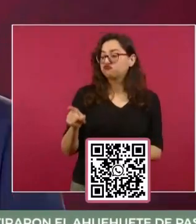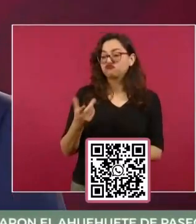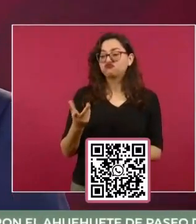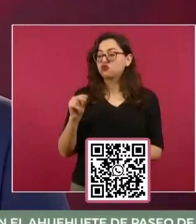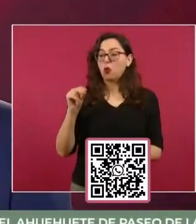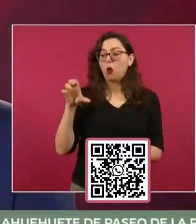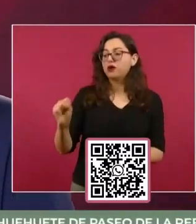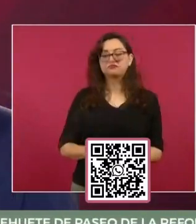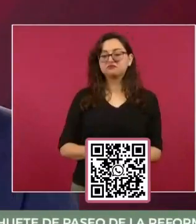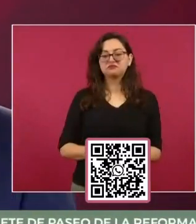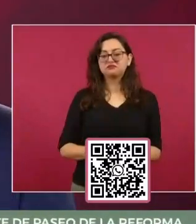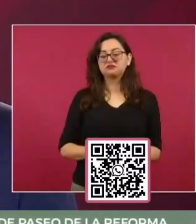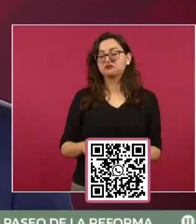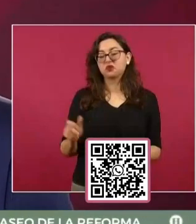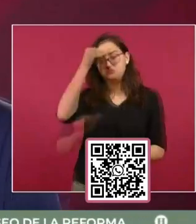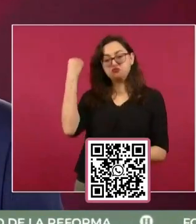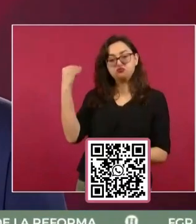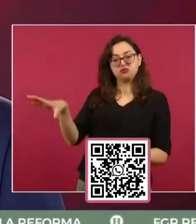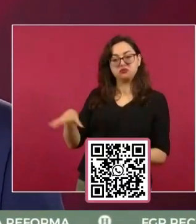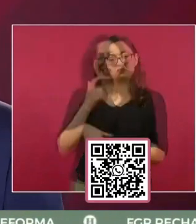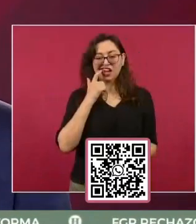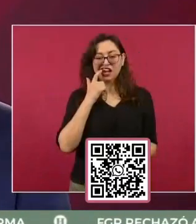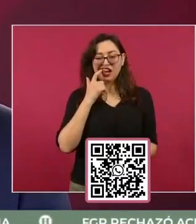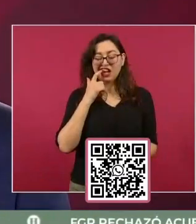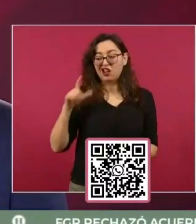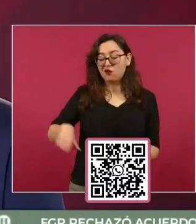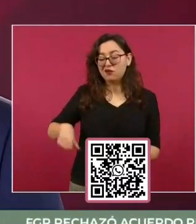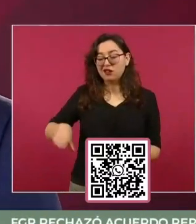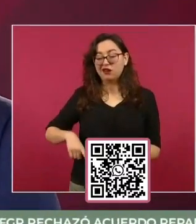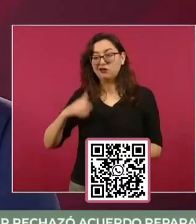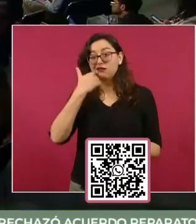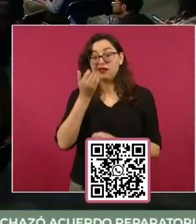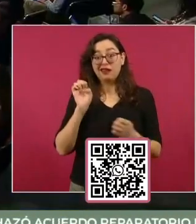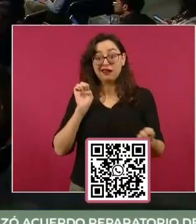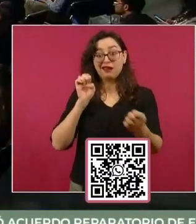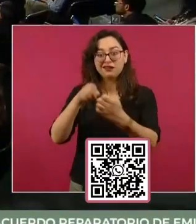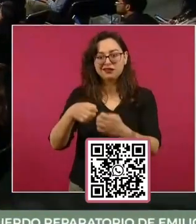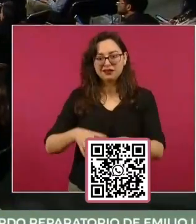Ovidio, que fue un invento nuestro, una maniobra para engañar.